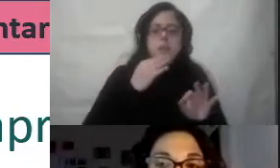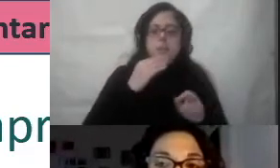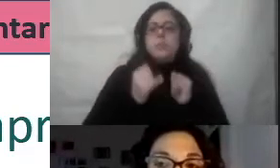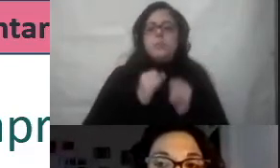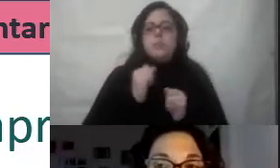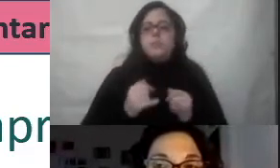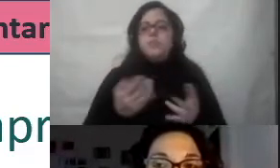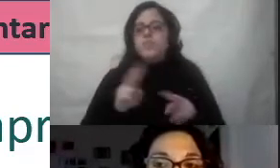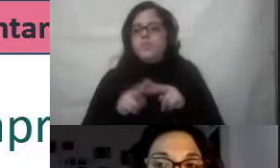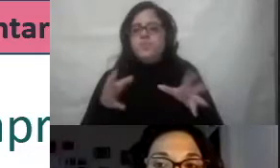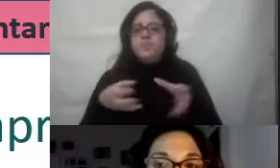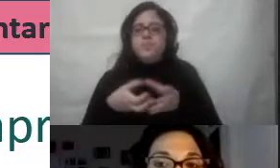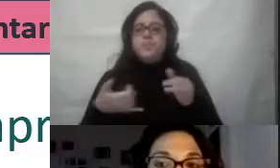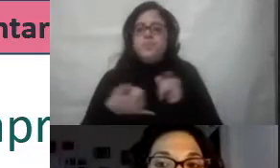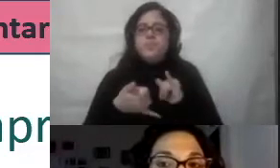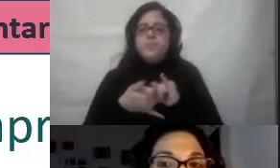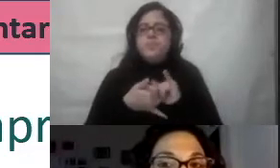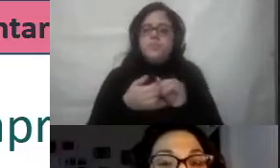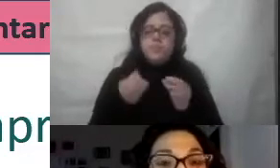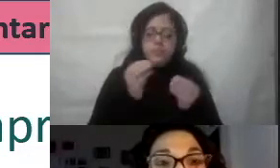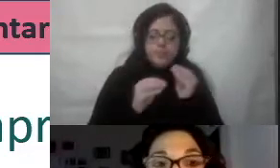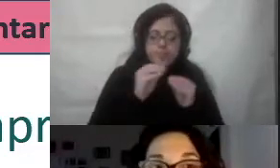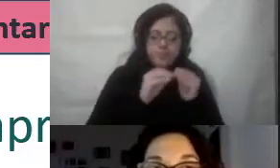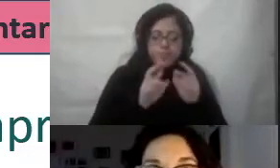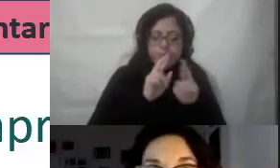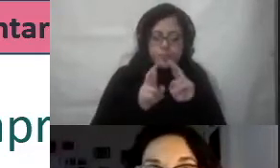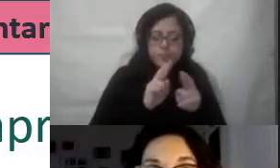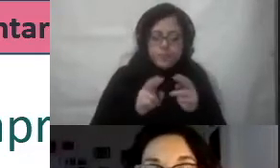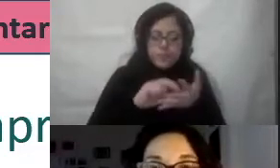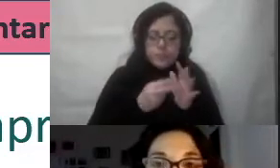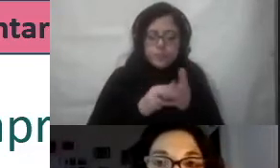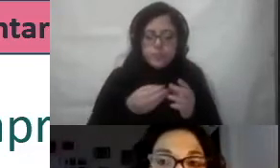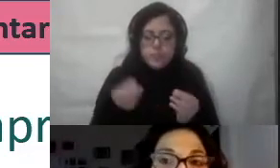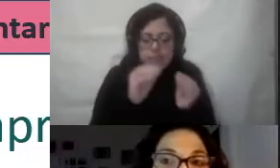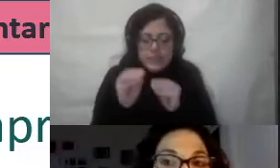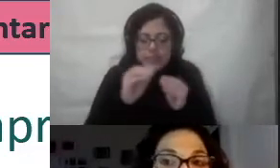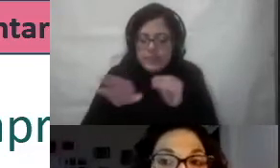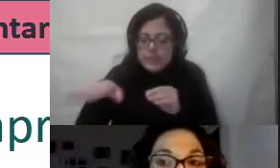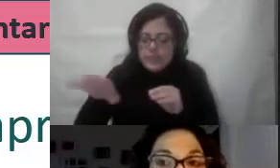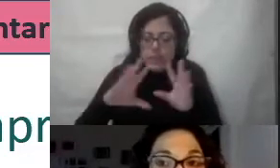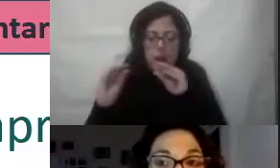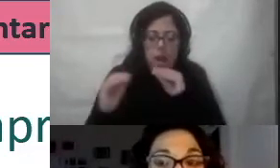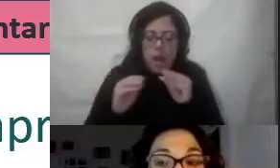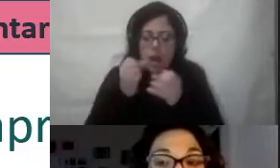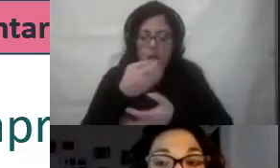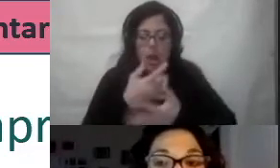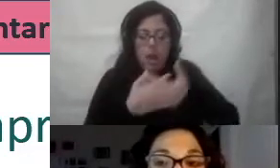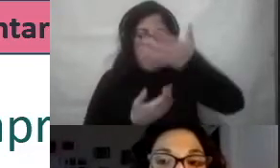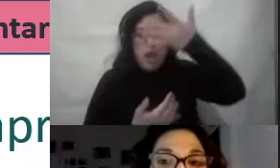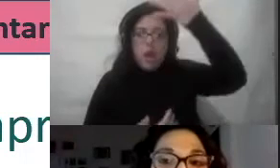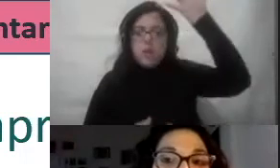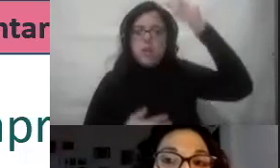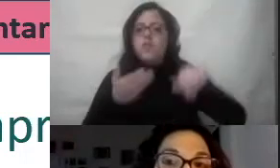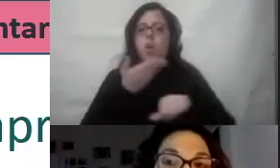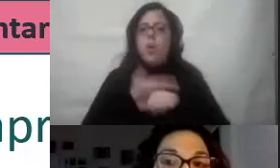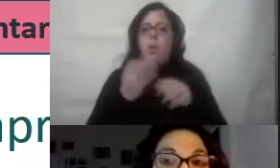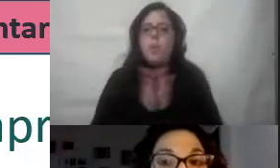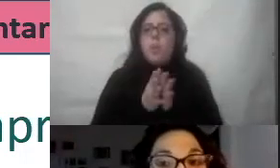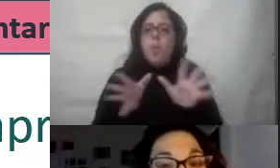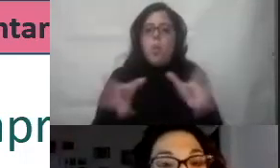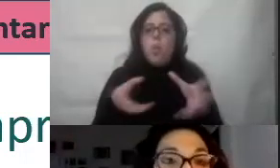grupo de WhatsApp elaboran una respuesta al problema, ¿ya? Entonces les vamos a pedir que se reúnan en grupo,